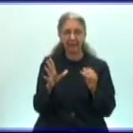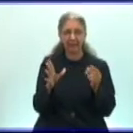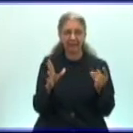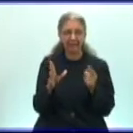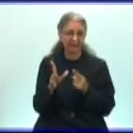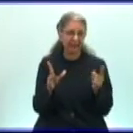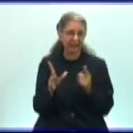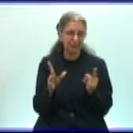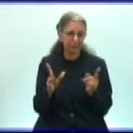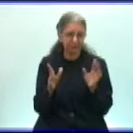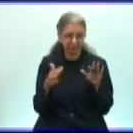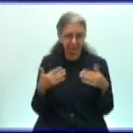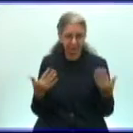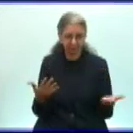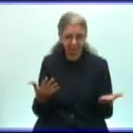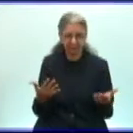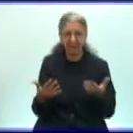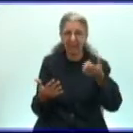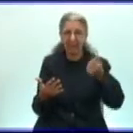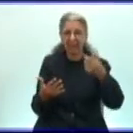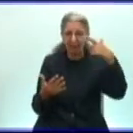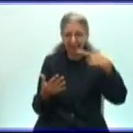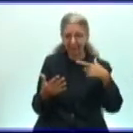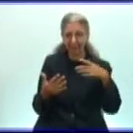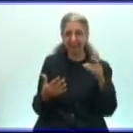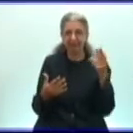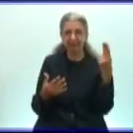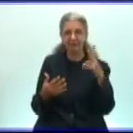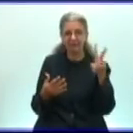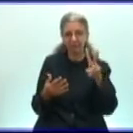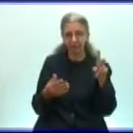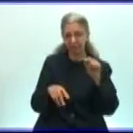a dar un breve tiempo para que copien los dispositivos.